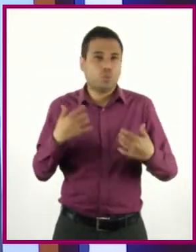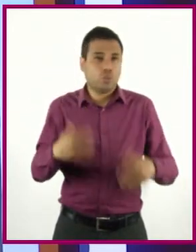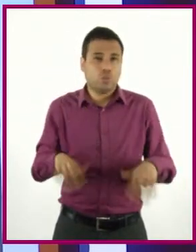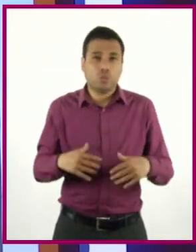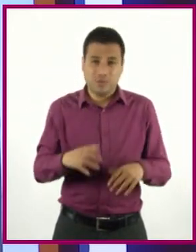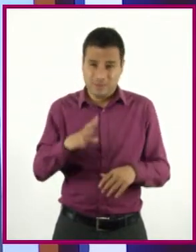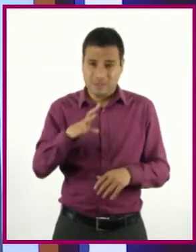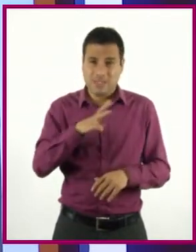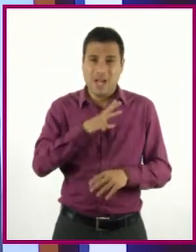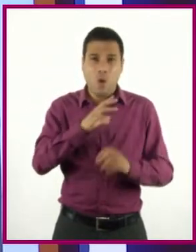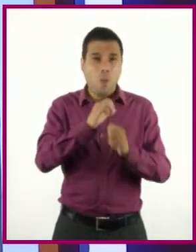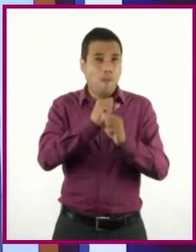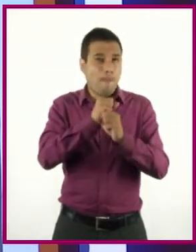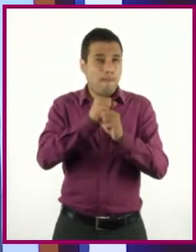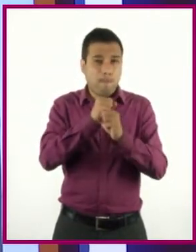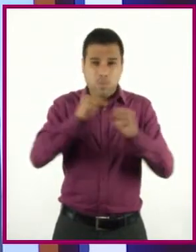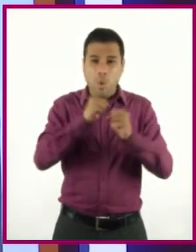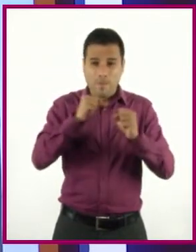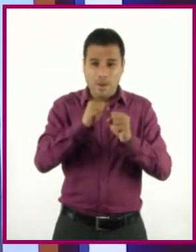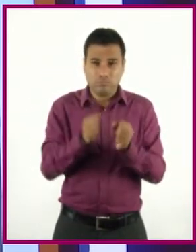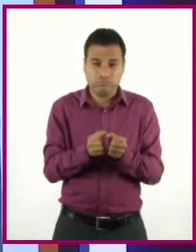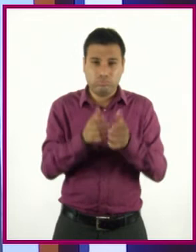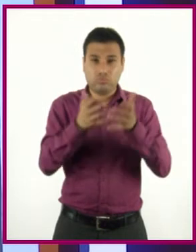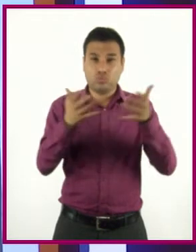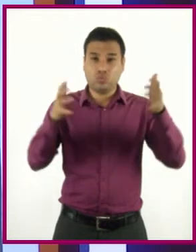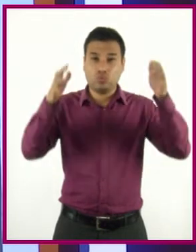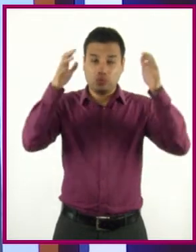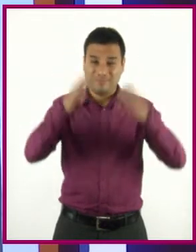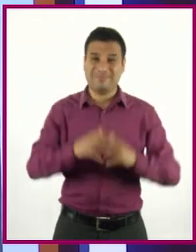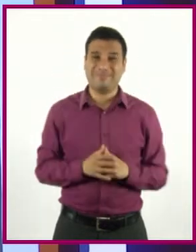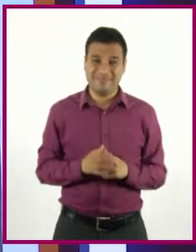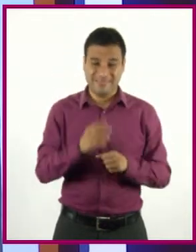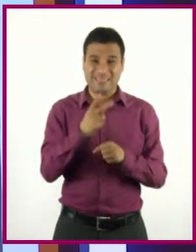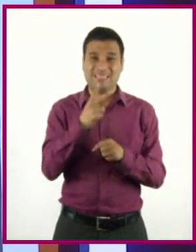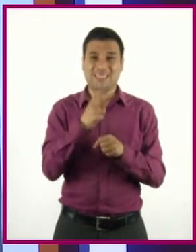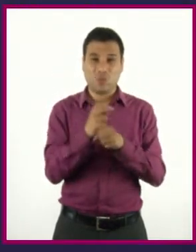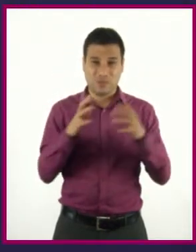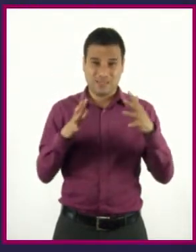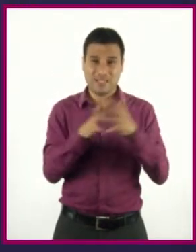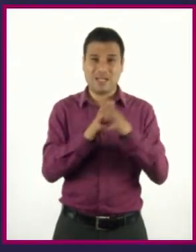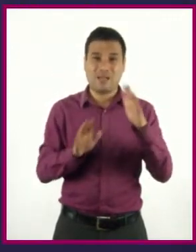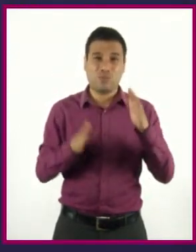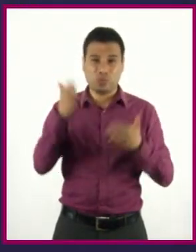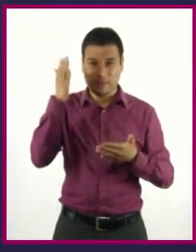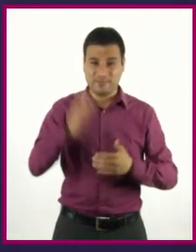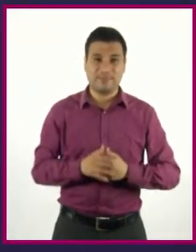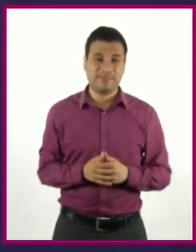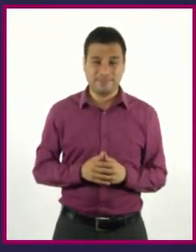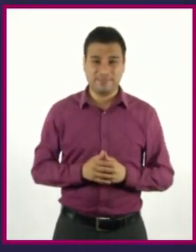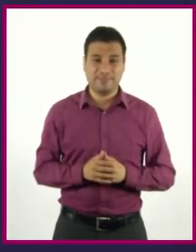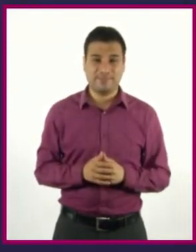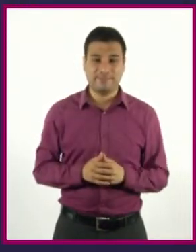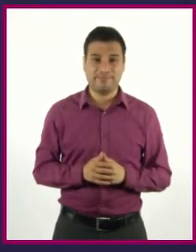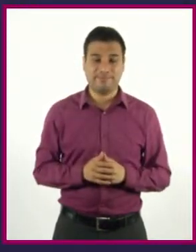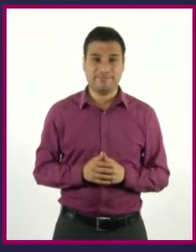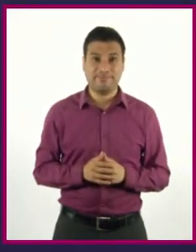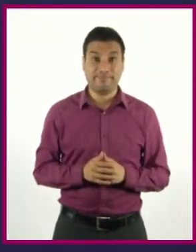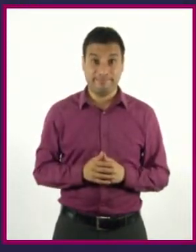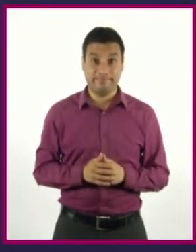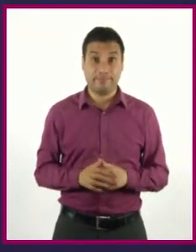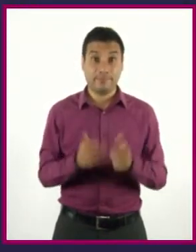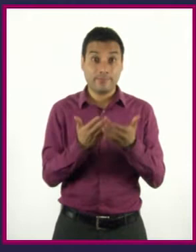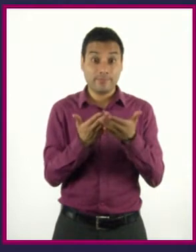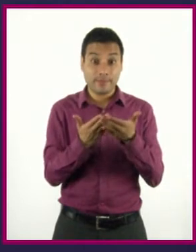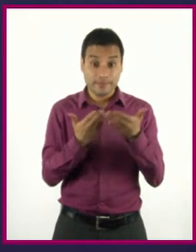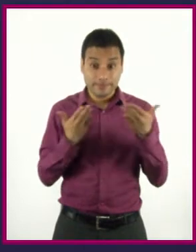ser utilizada en la bomba atómica que dio fin a la Segunda Guerra Mundial. Afortunadamente contamos con personas